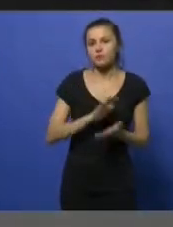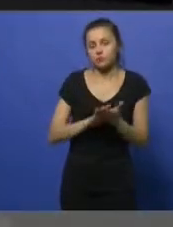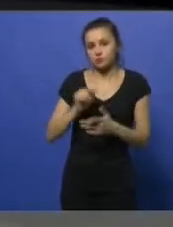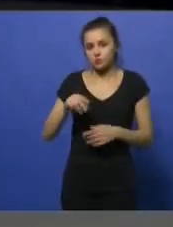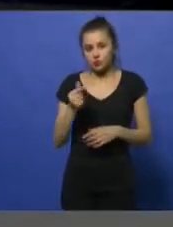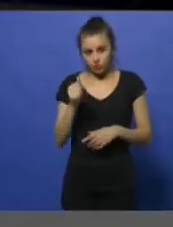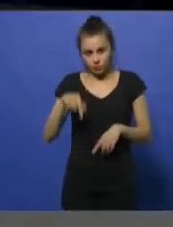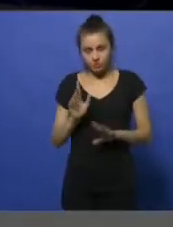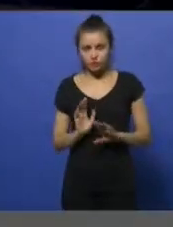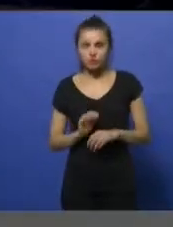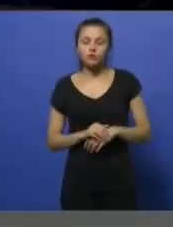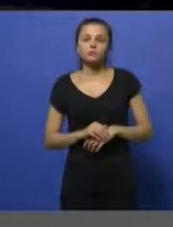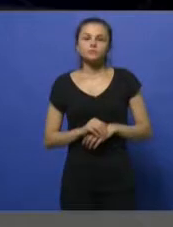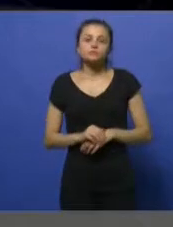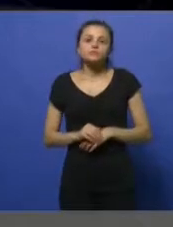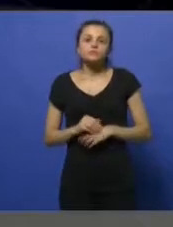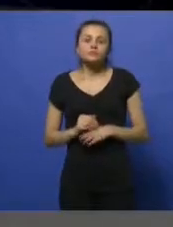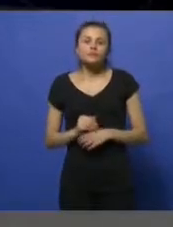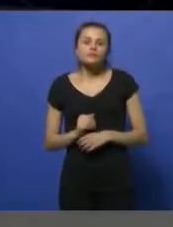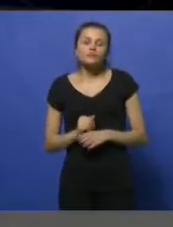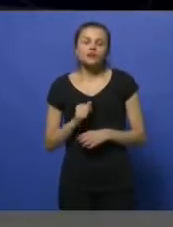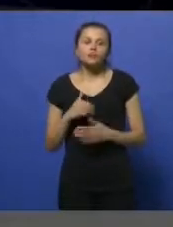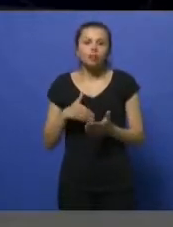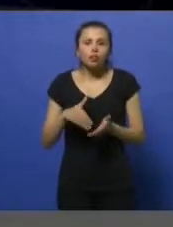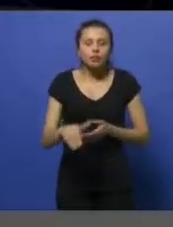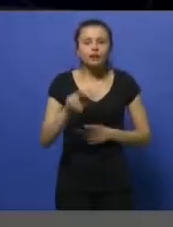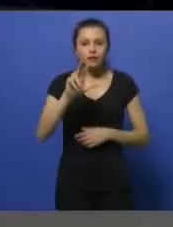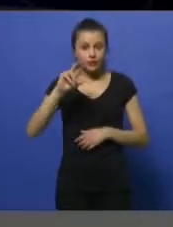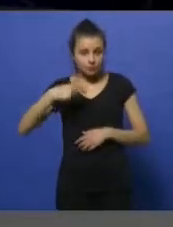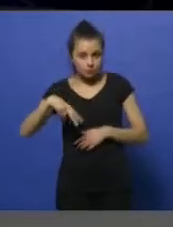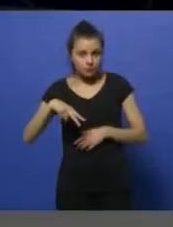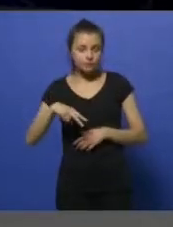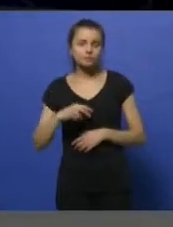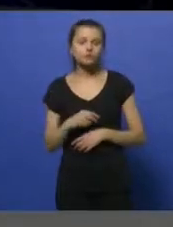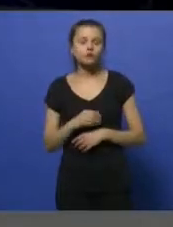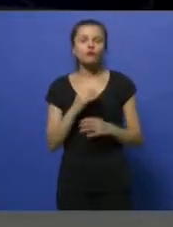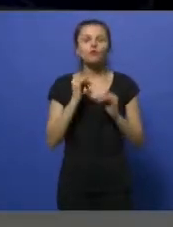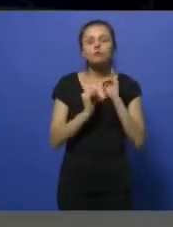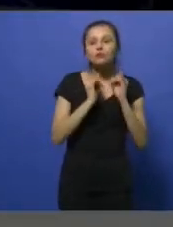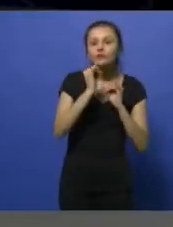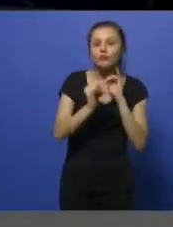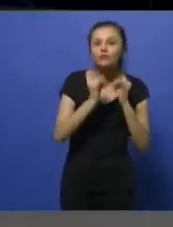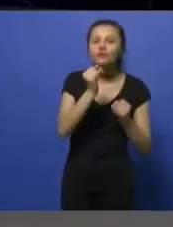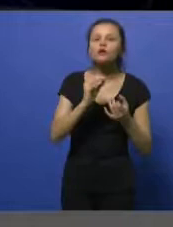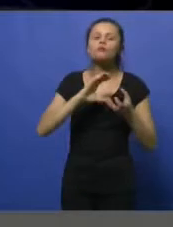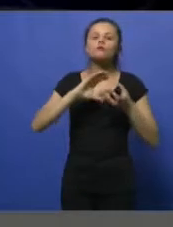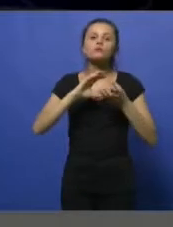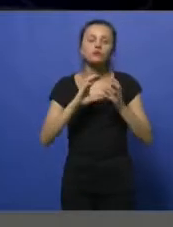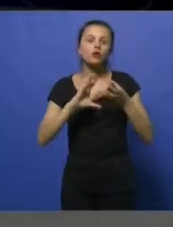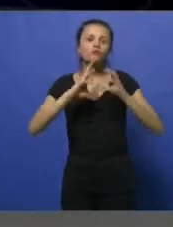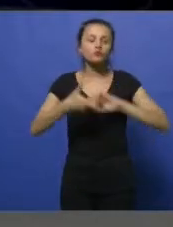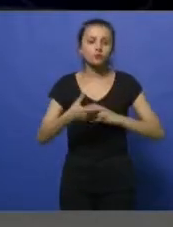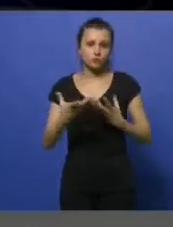Seguramente más llegado a la fecha, el 3 de noviembre estaremos brindando todas las alternativas y cómo se puede